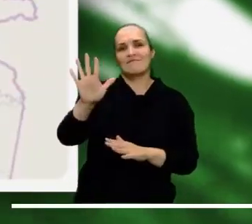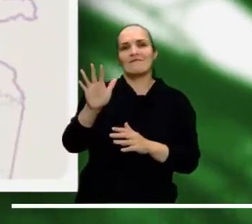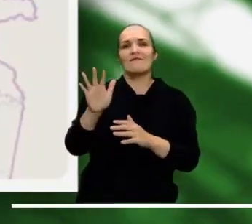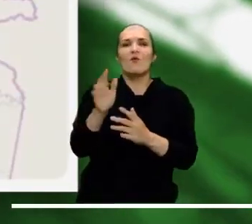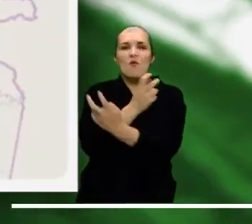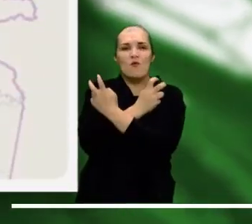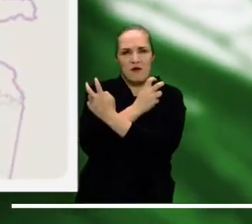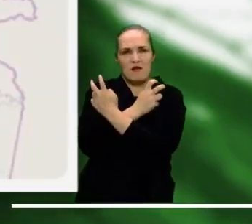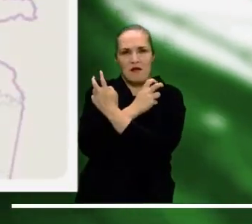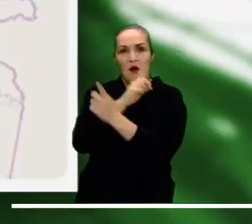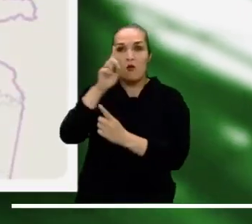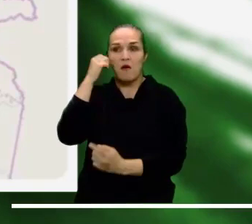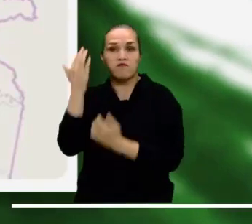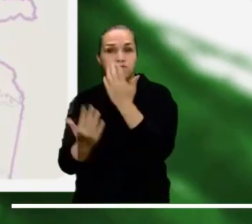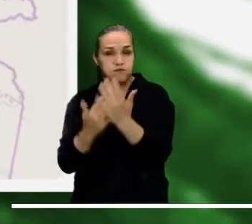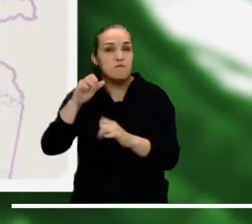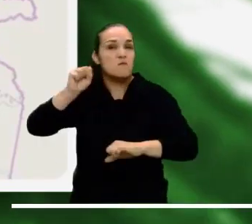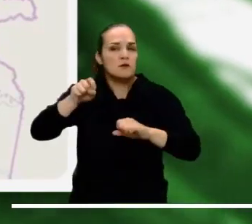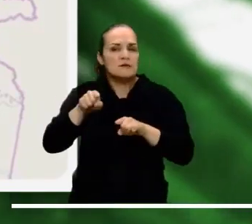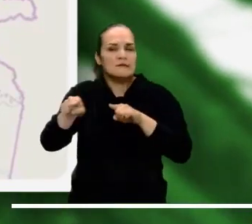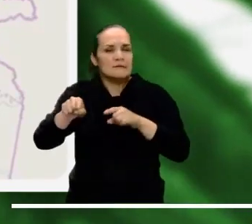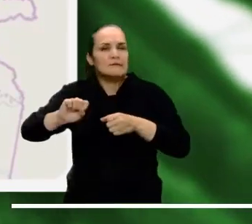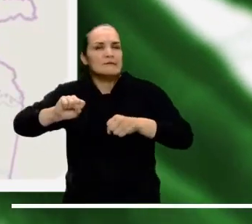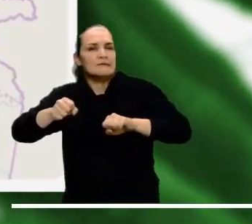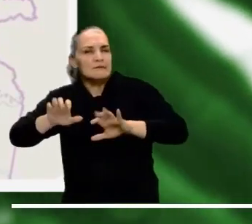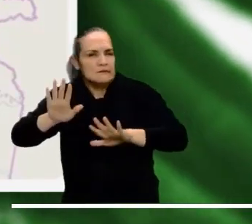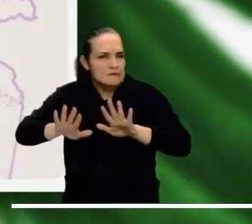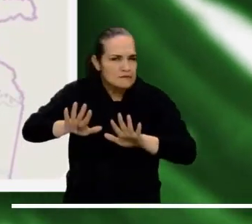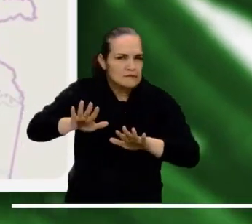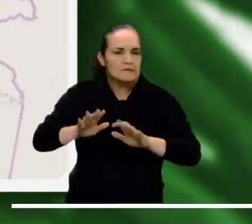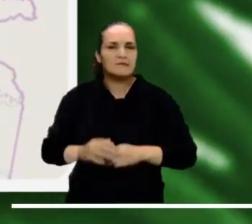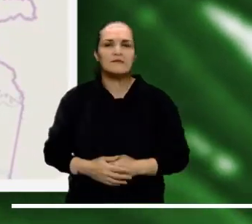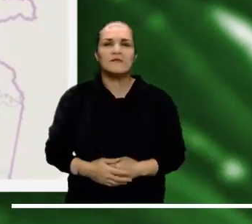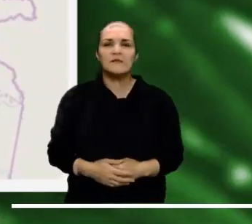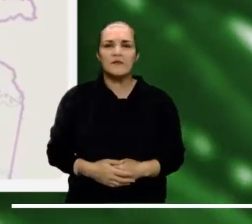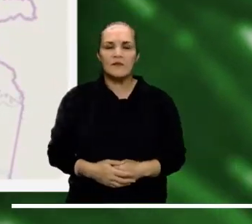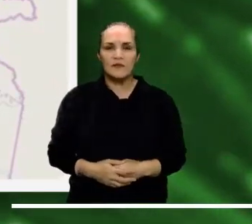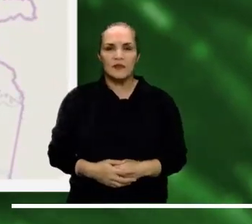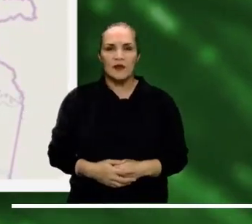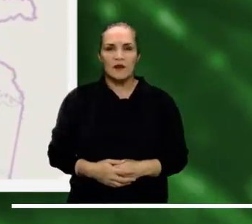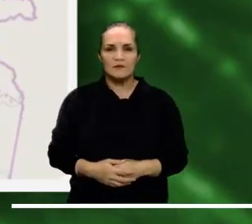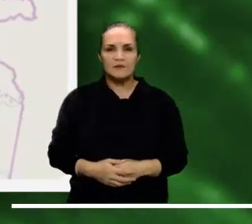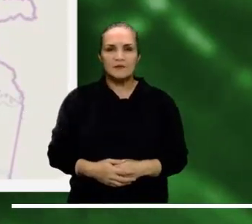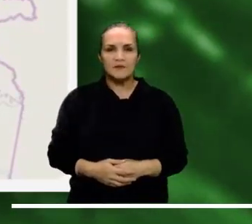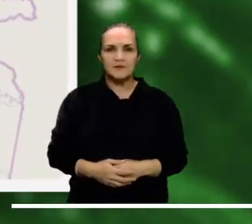Alerta naranja en el departamento de Huila por moderada probabilidad de incendios.